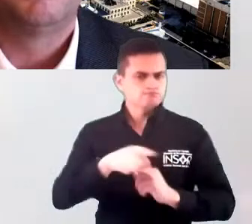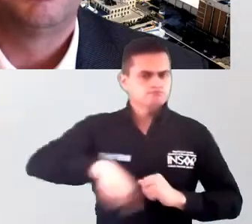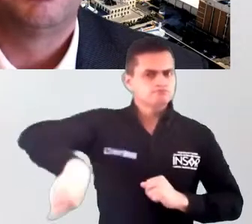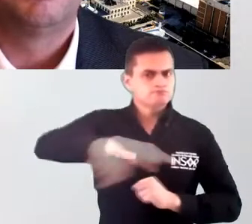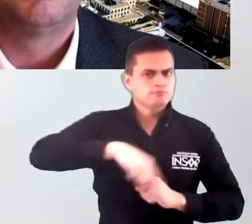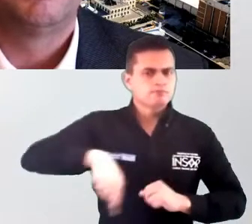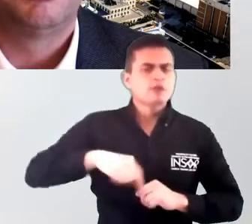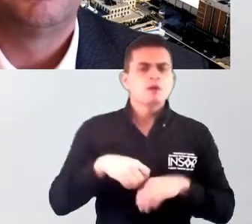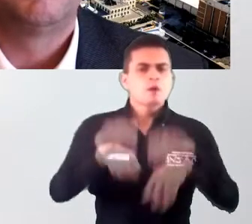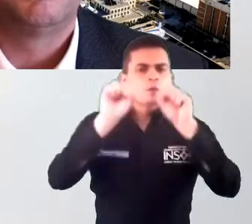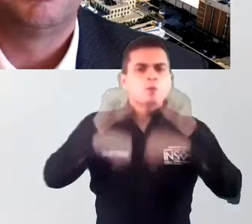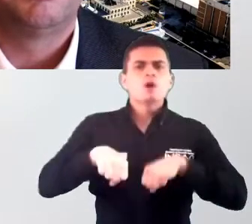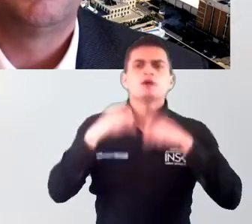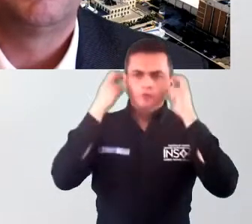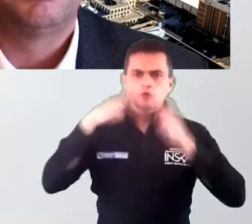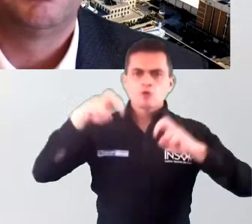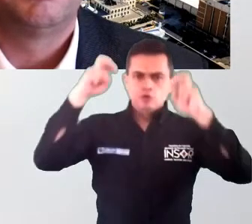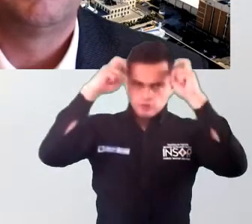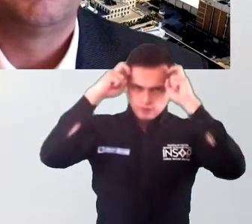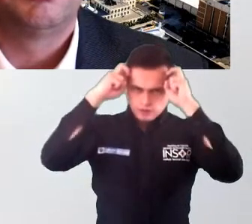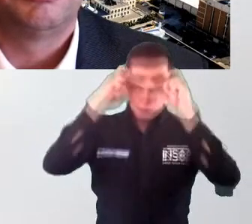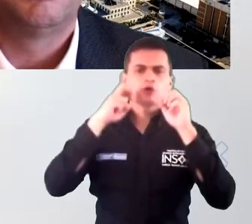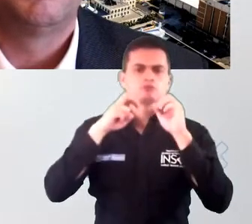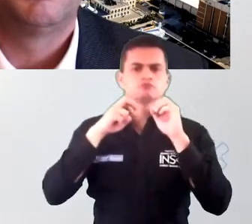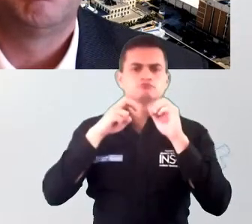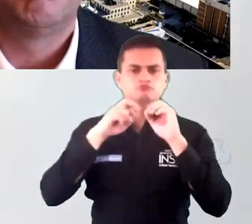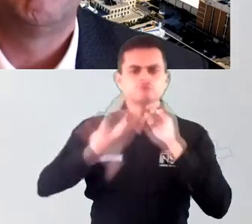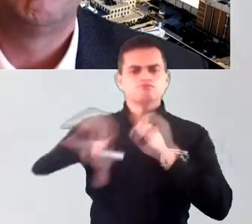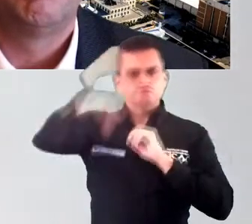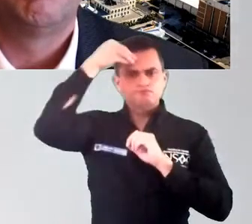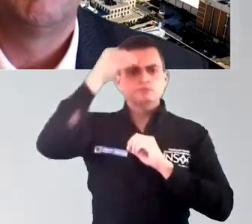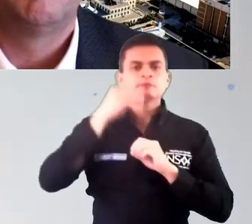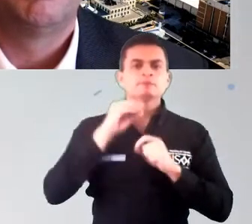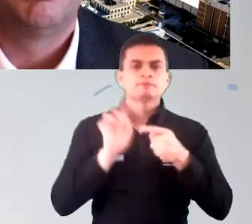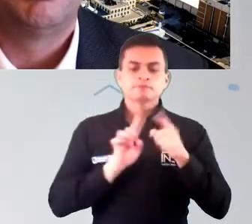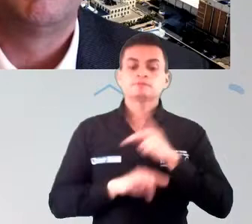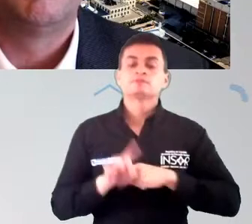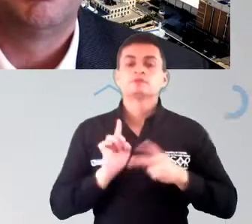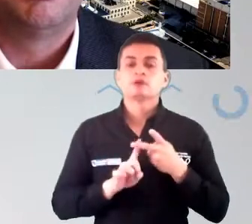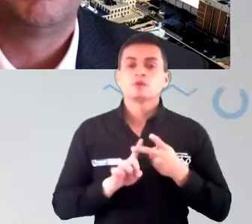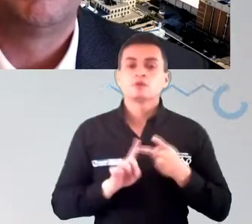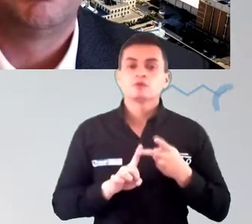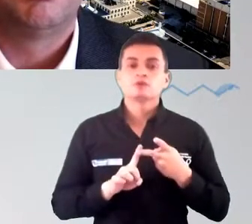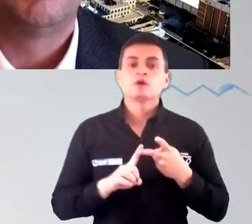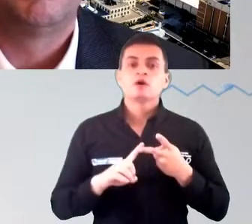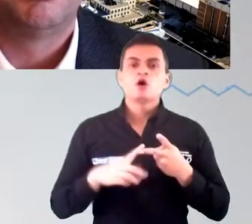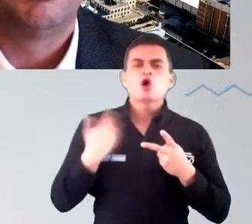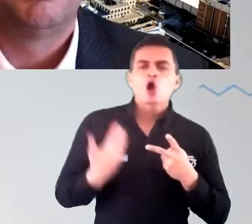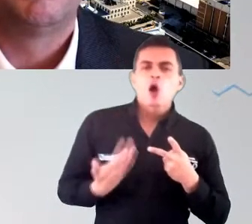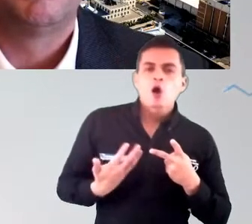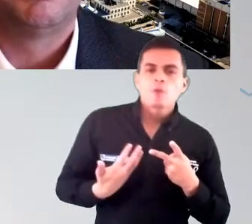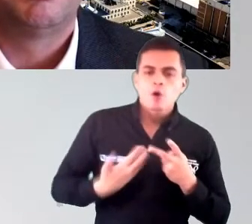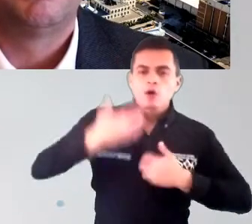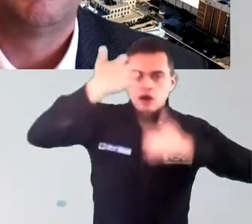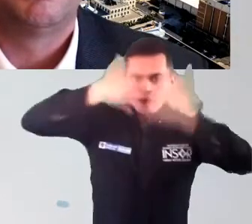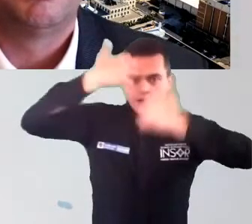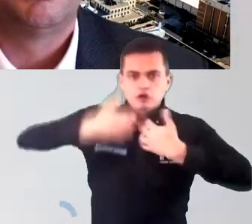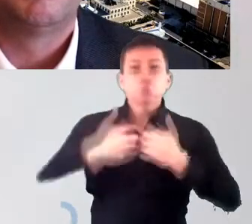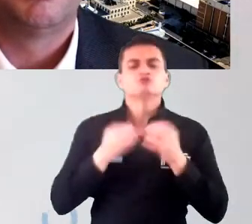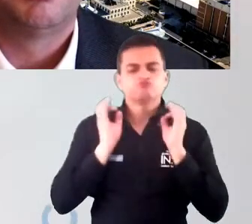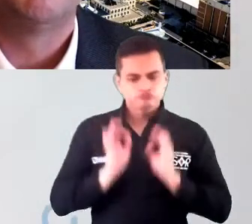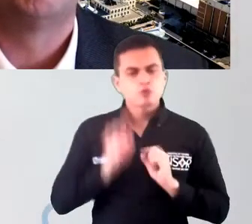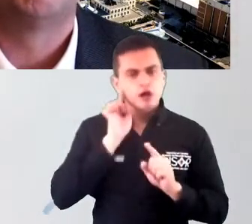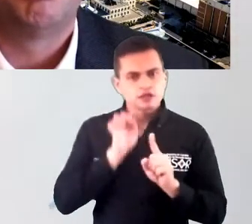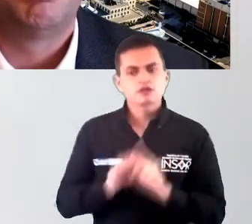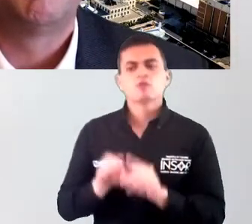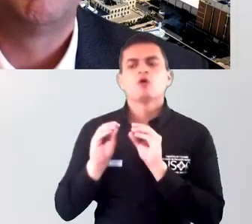llegar al conocimiento. Y otro es cómo lograr que la evaluación sea verdaderamente educativa, es decir, que la